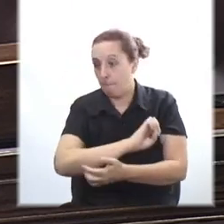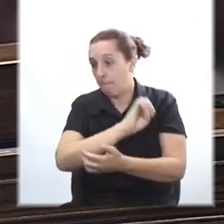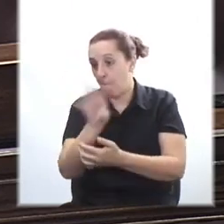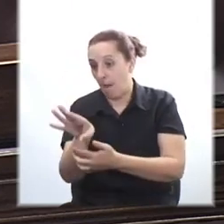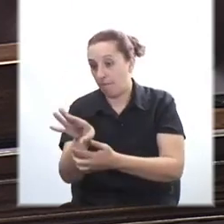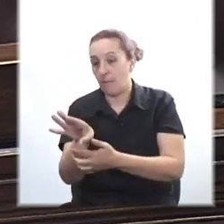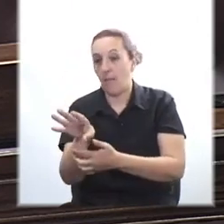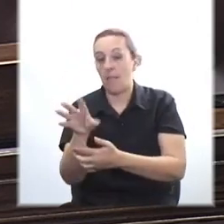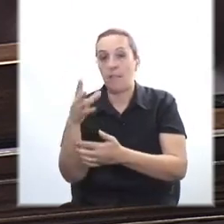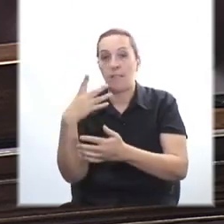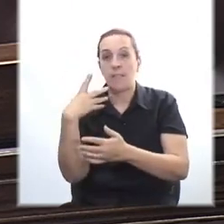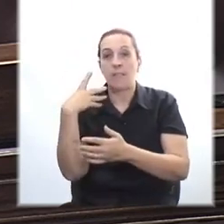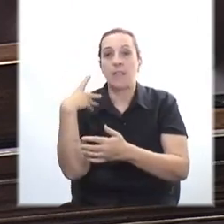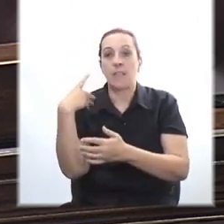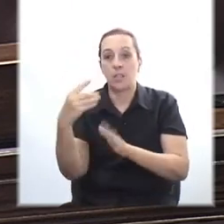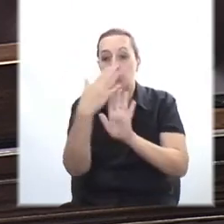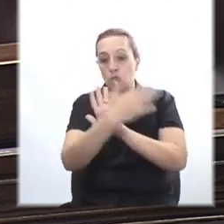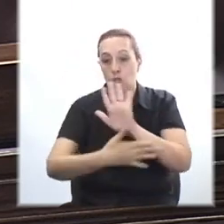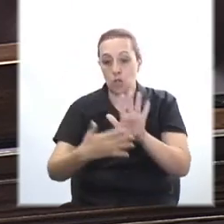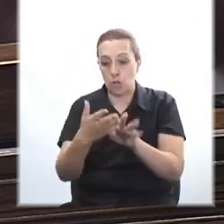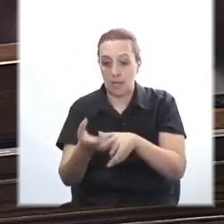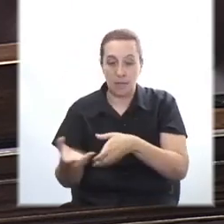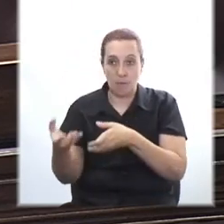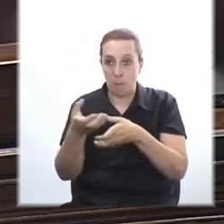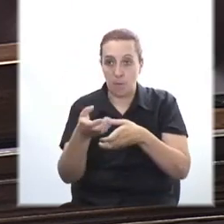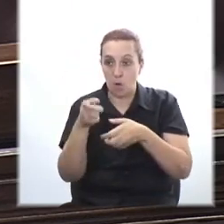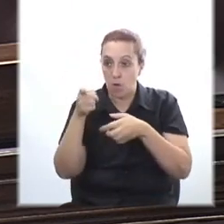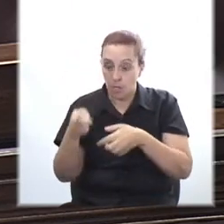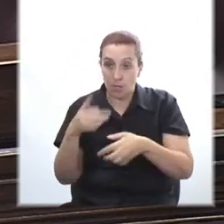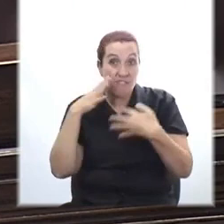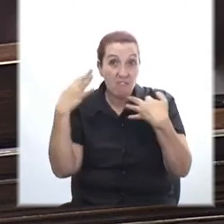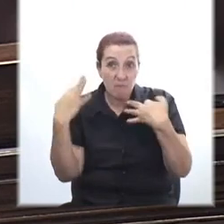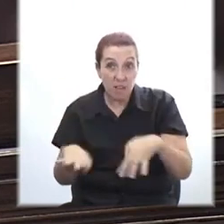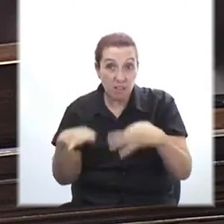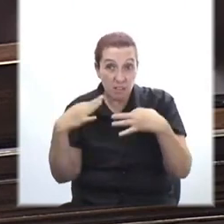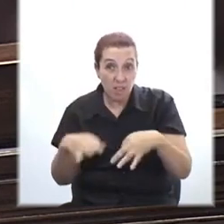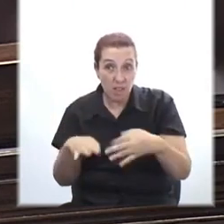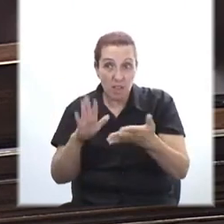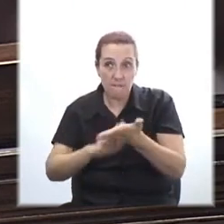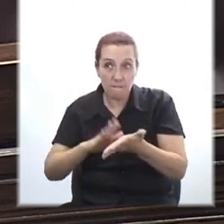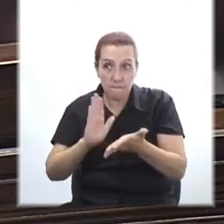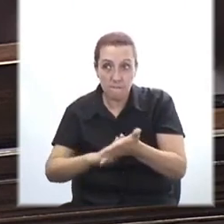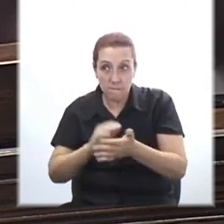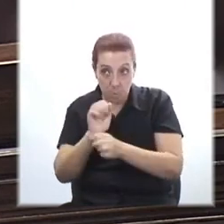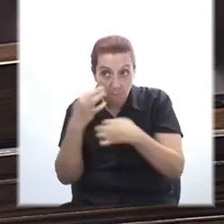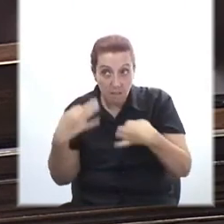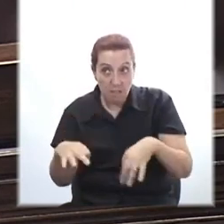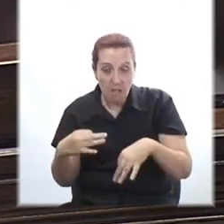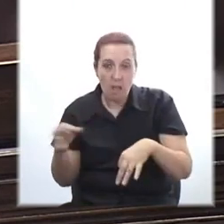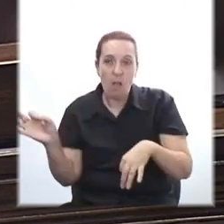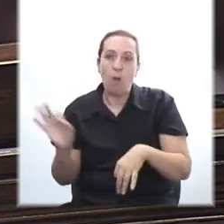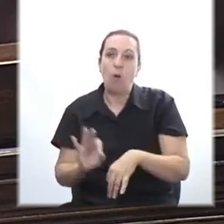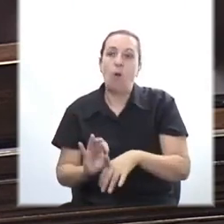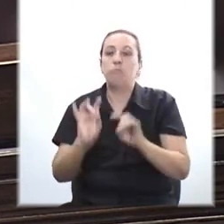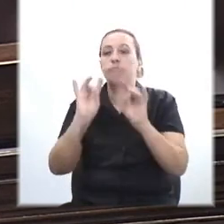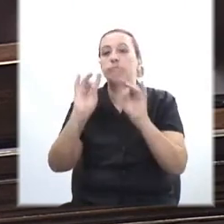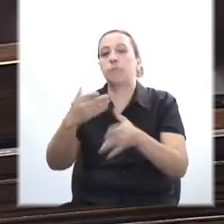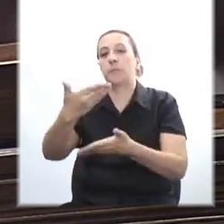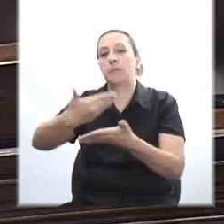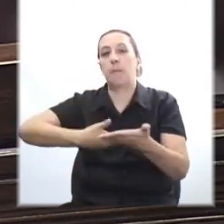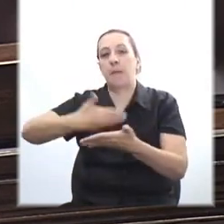de Bomberos, si los mismos en el terreno obedecen a la realidad o simplemente son papeles, como pueden